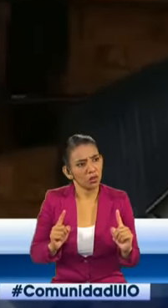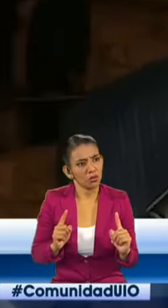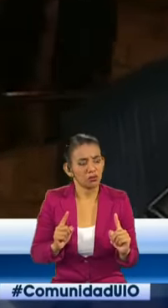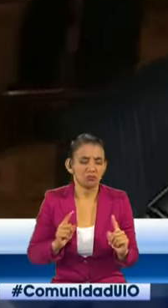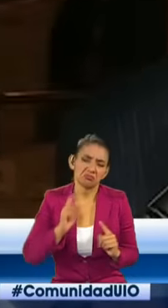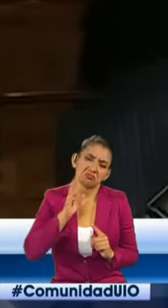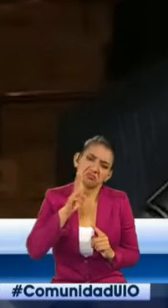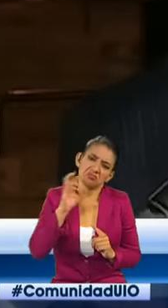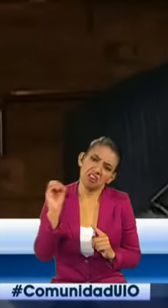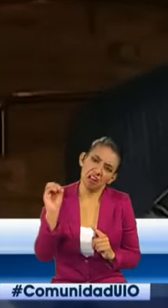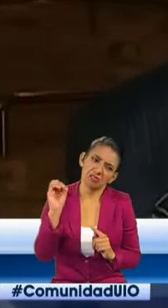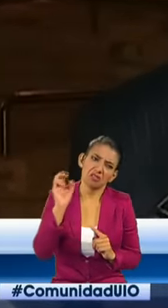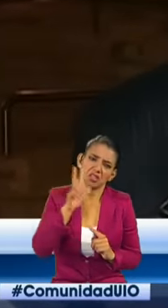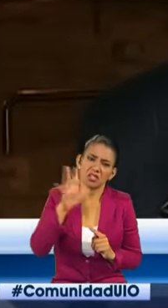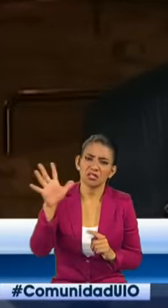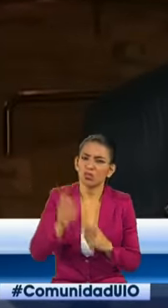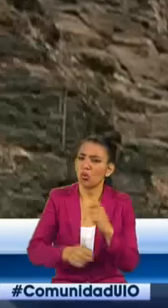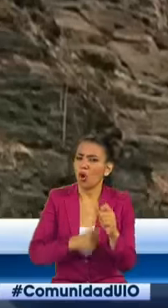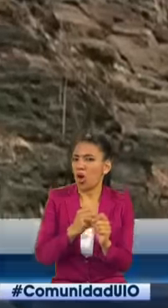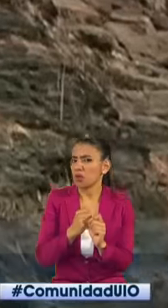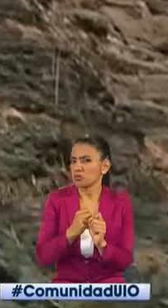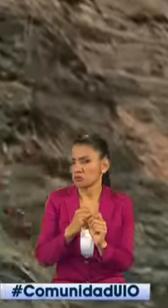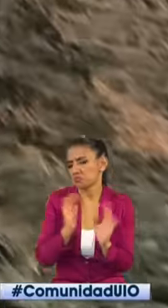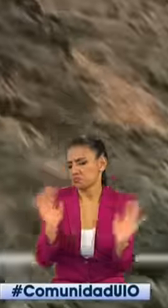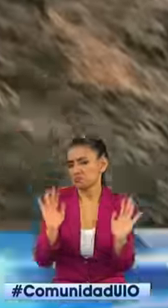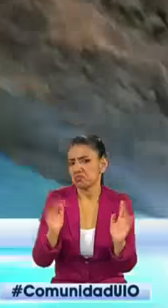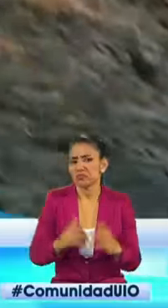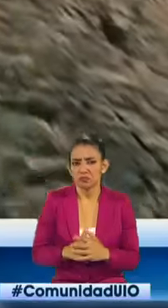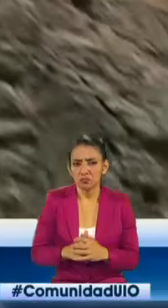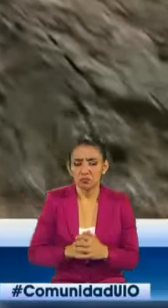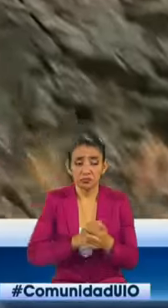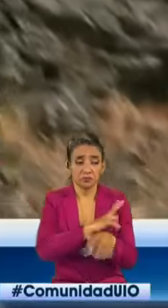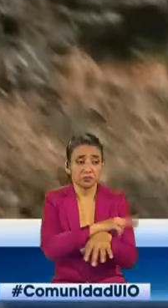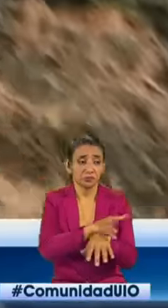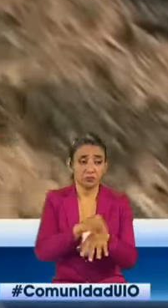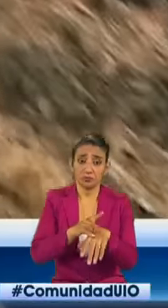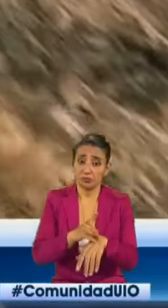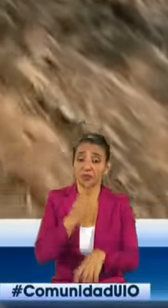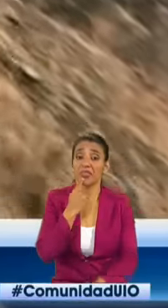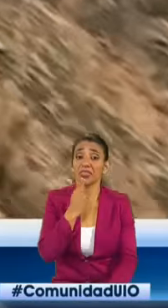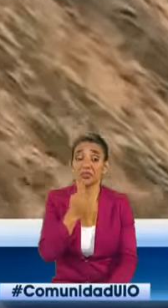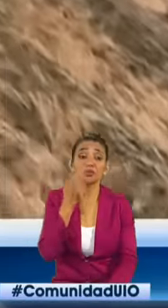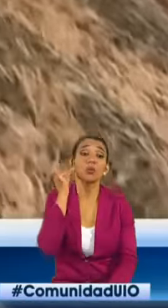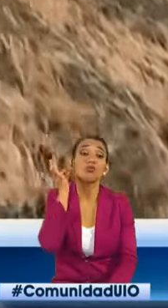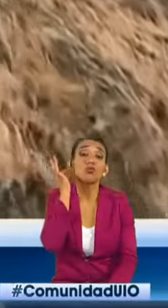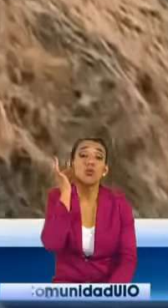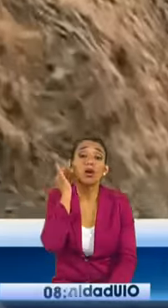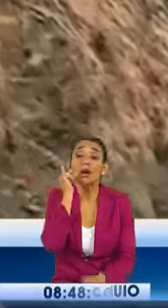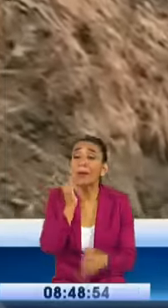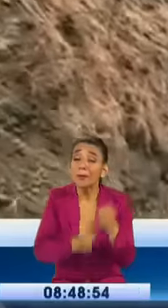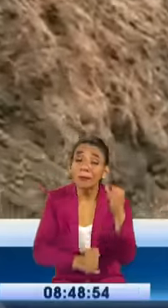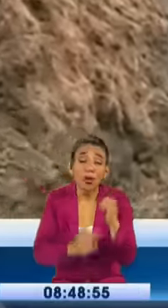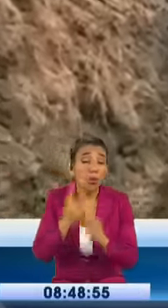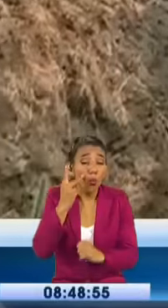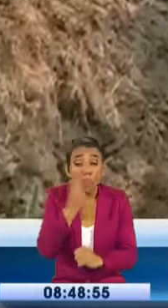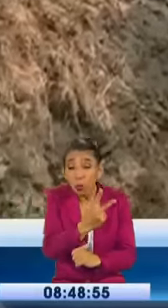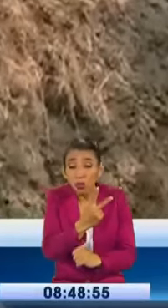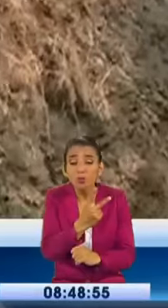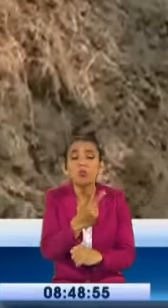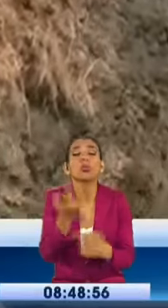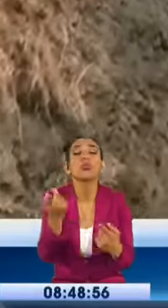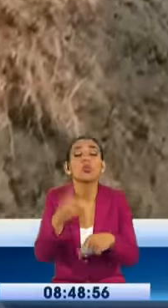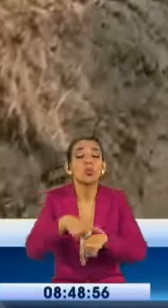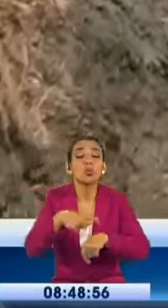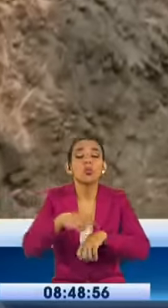unos 30, 35 años, no creo que tenga más. El funcionario público señaló que la mujer había sido vista en el sitio en horas de la